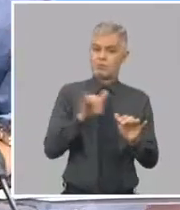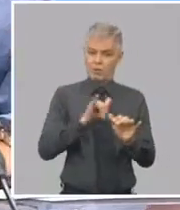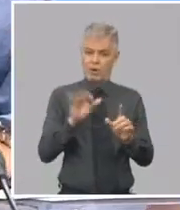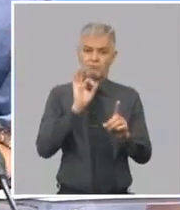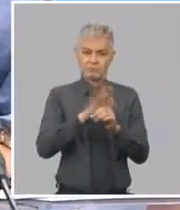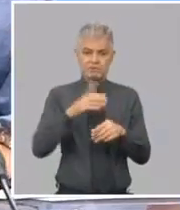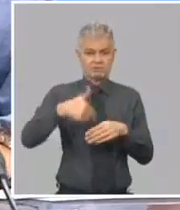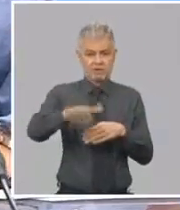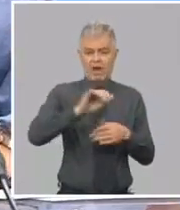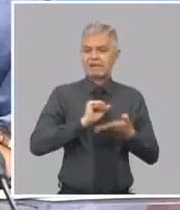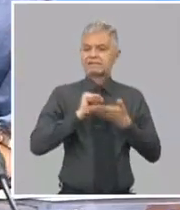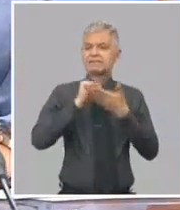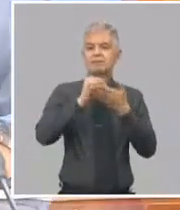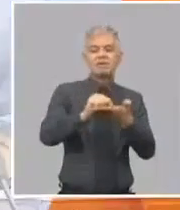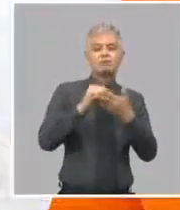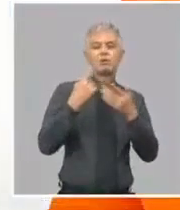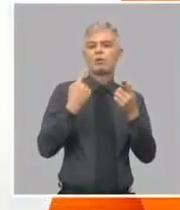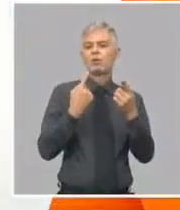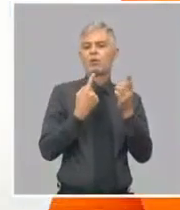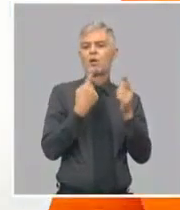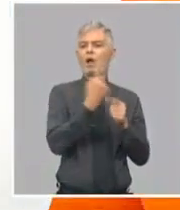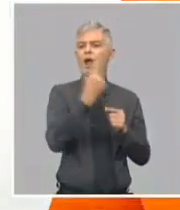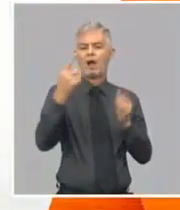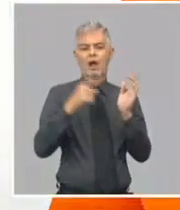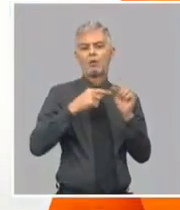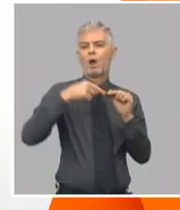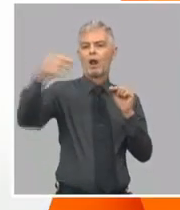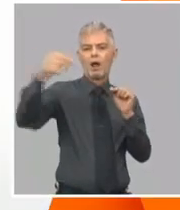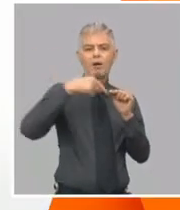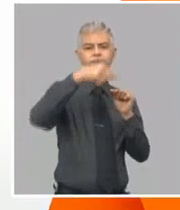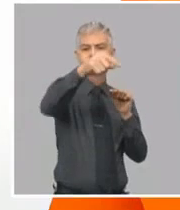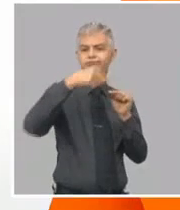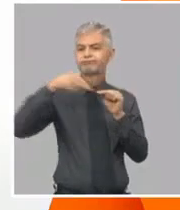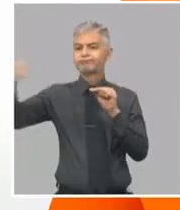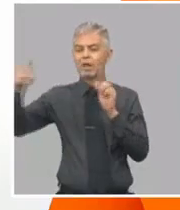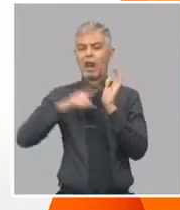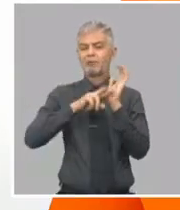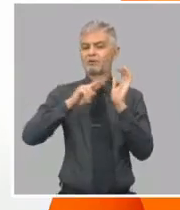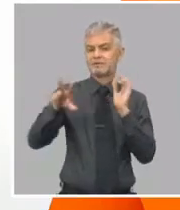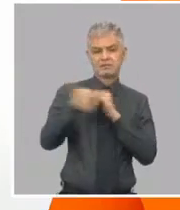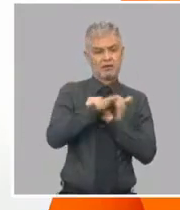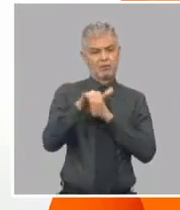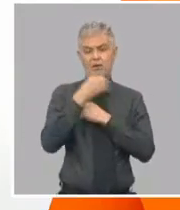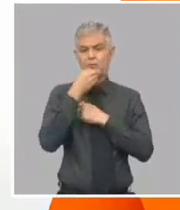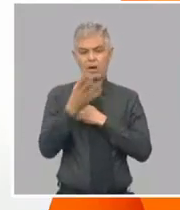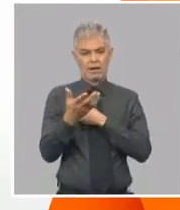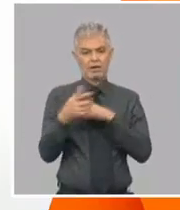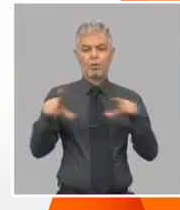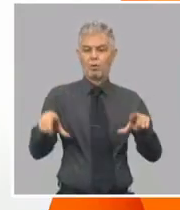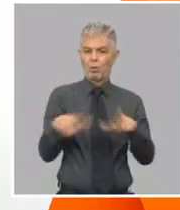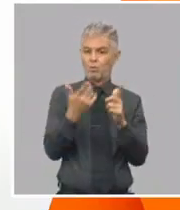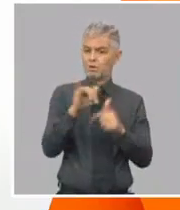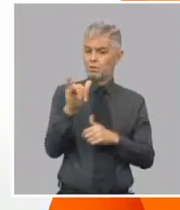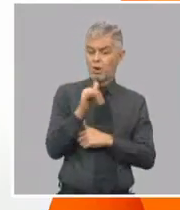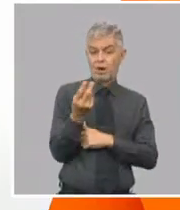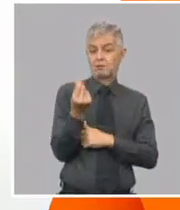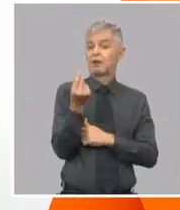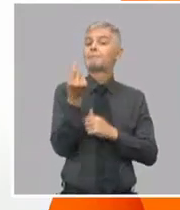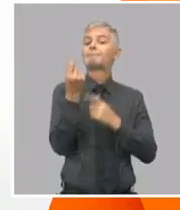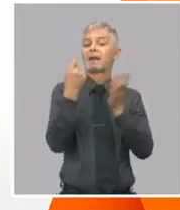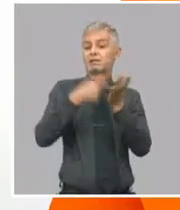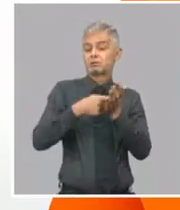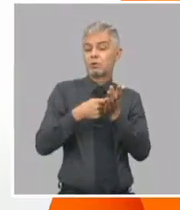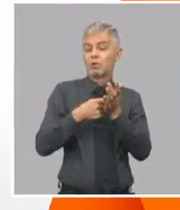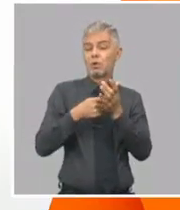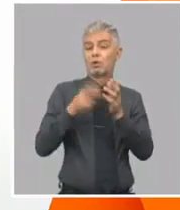todos los servicios de transporte interprovincial y cumpliendo por supuesto los precios que sean acordados por